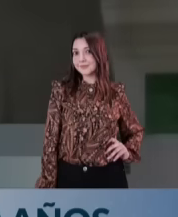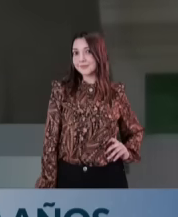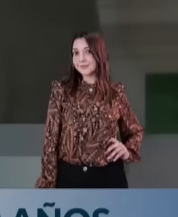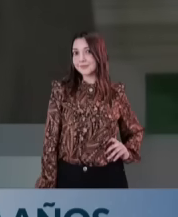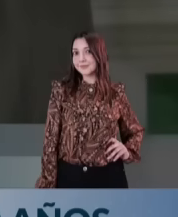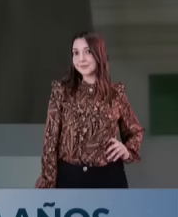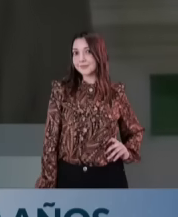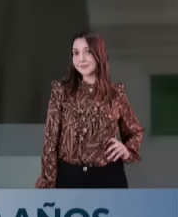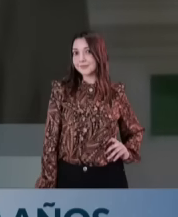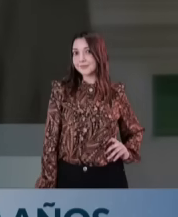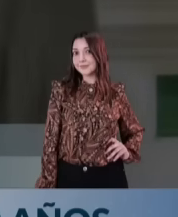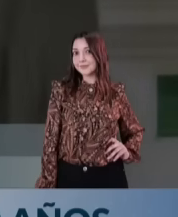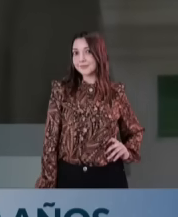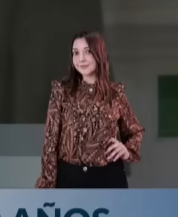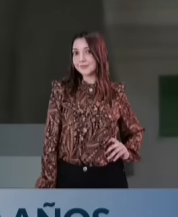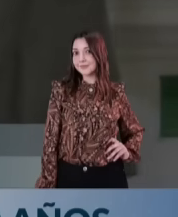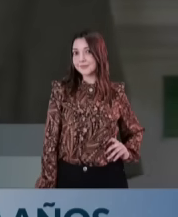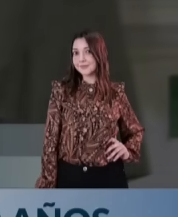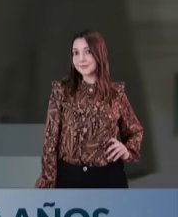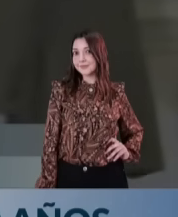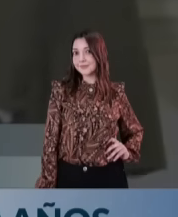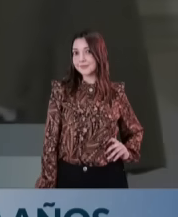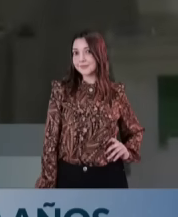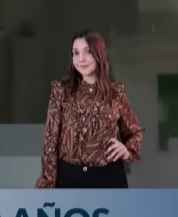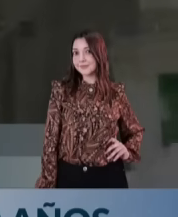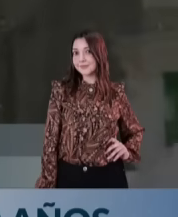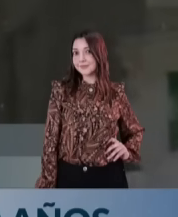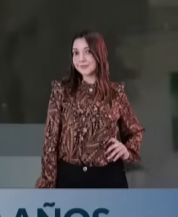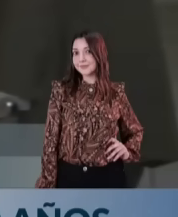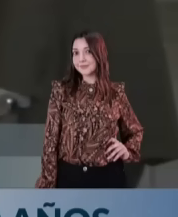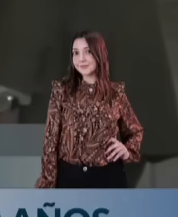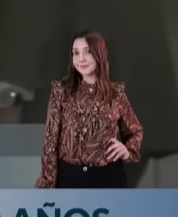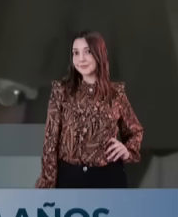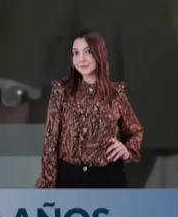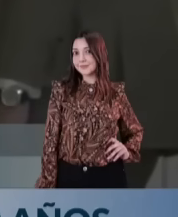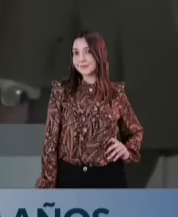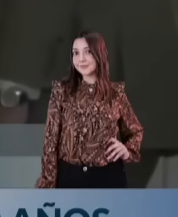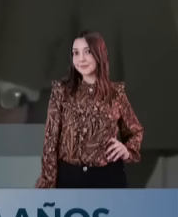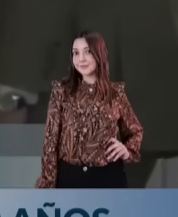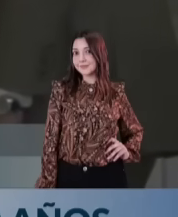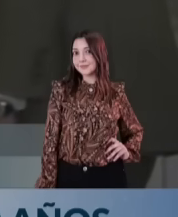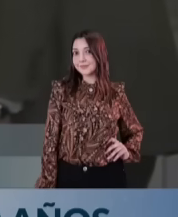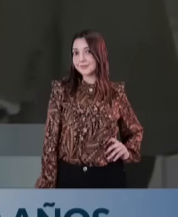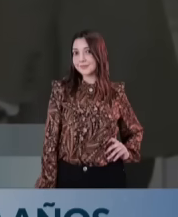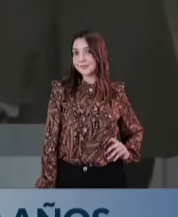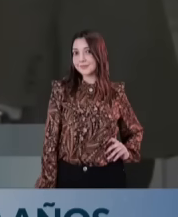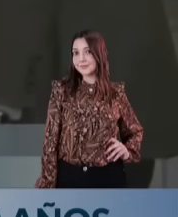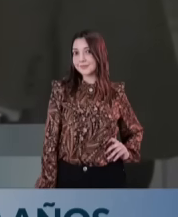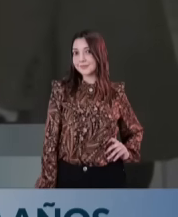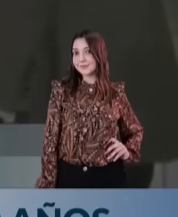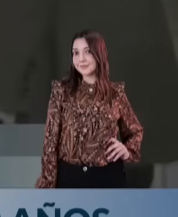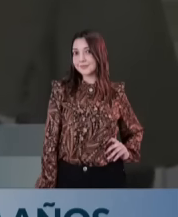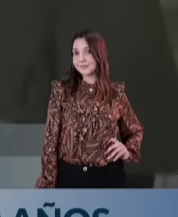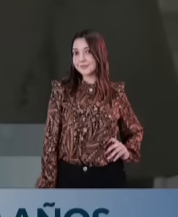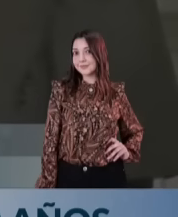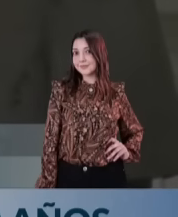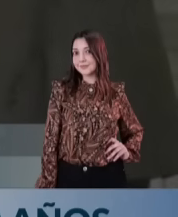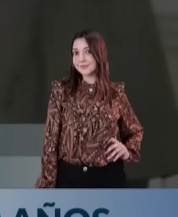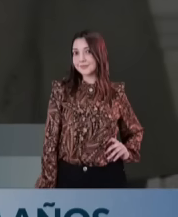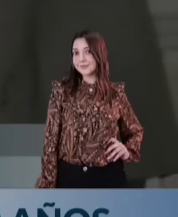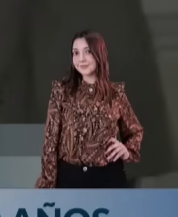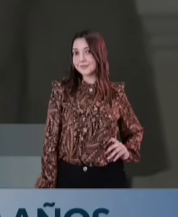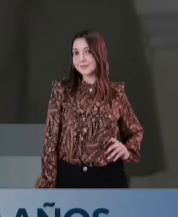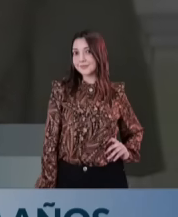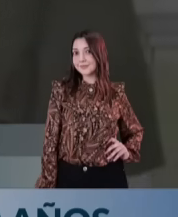que la vivencia que cada persona experimentó y sus severas consecuencias nos obligan a reflexionar sobre estas 5 décadas, tomar conciencia